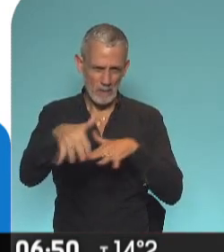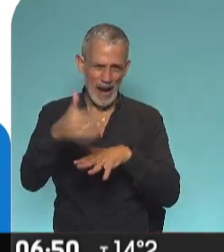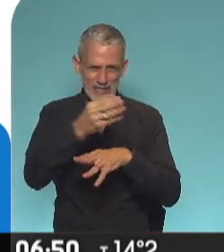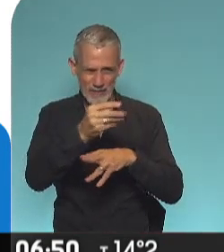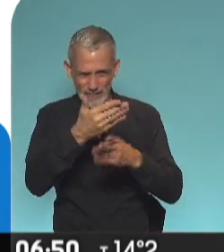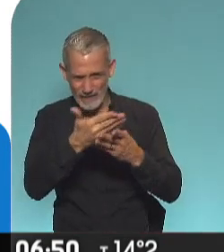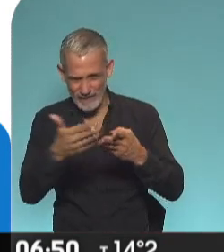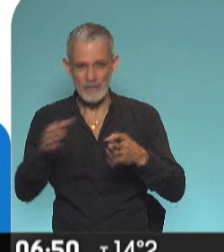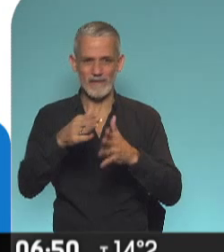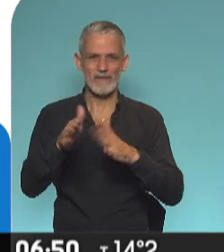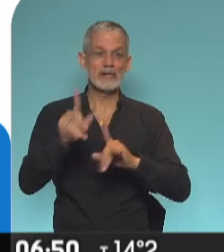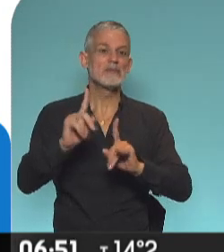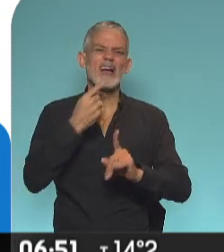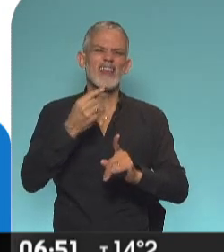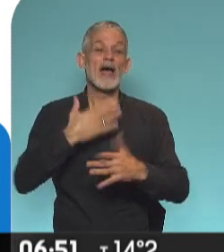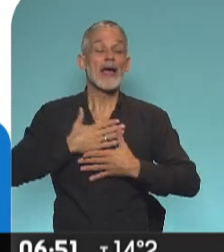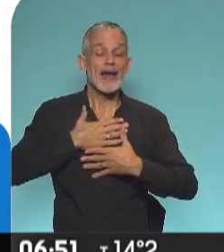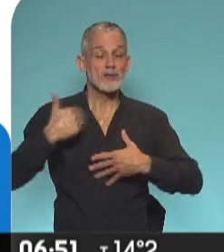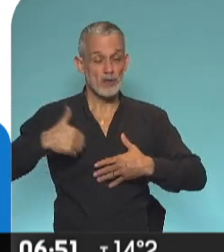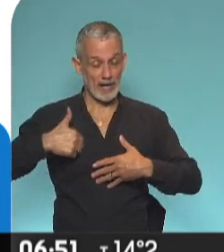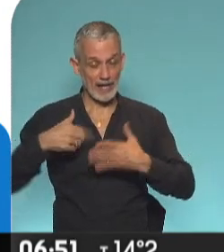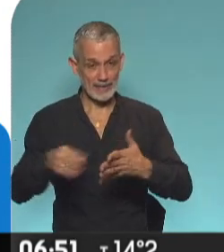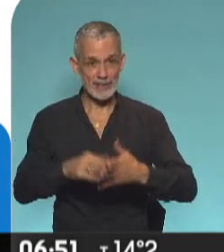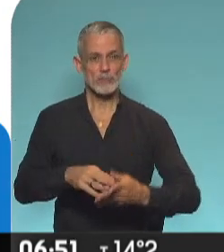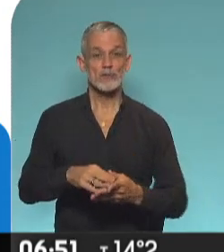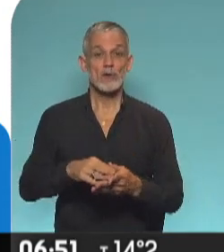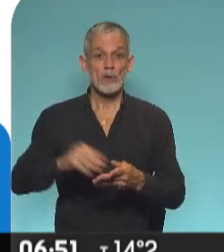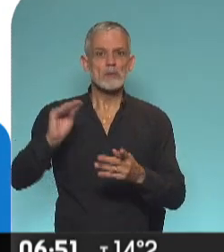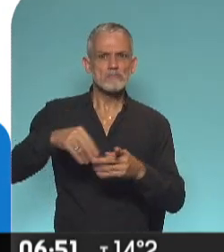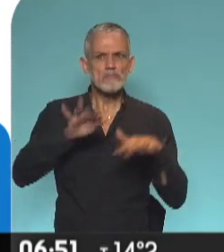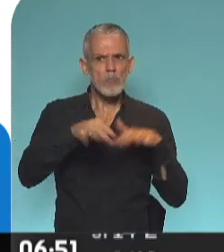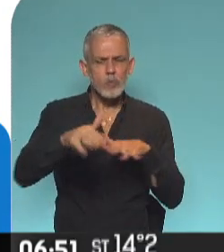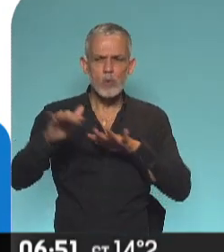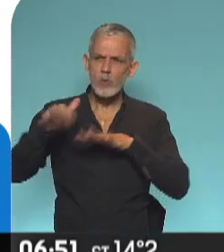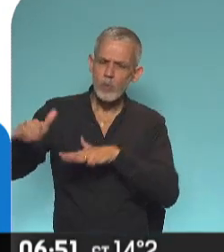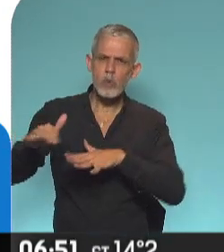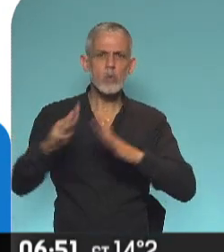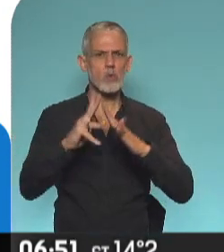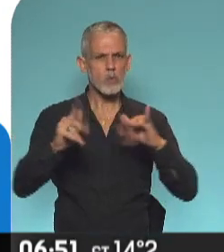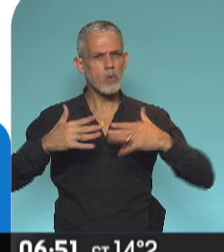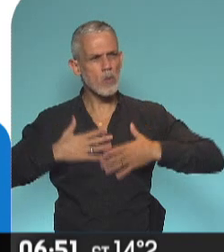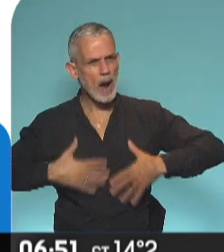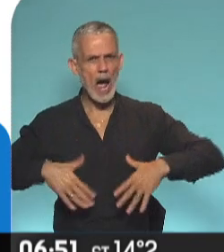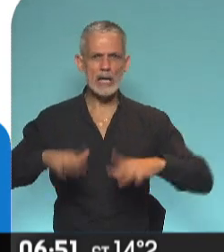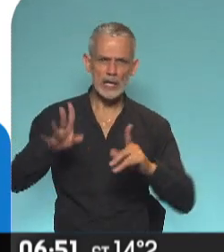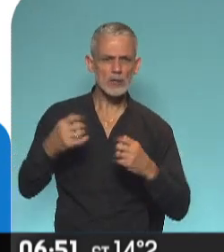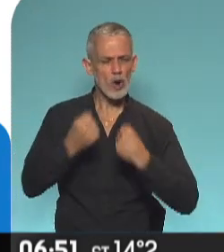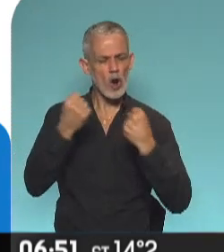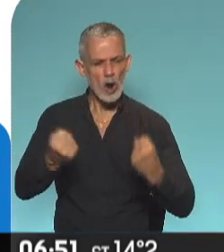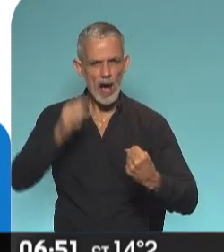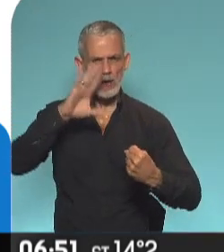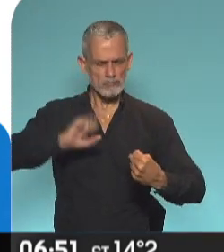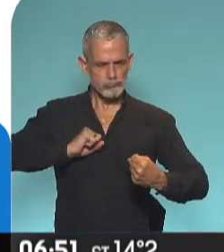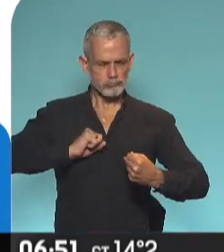de esta protesta opositora: queridos argentinos, las crecientes movilizaciones pacíficas, el coraje y la convicción de